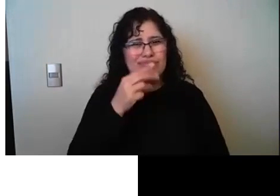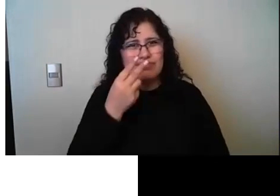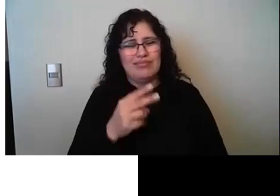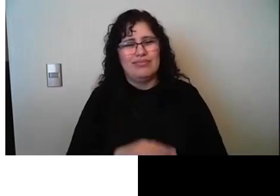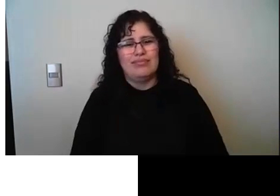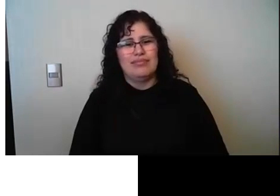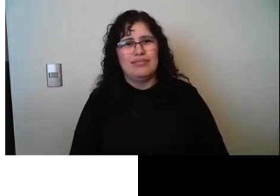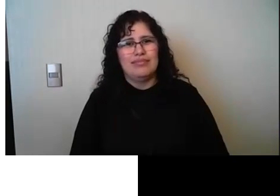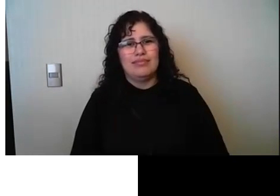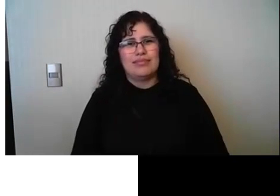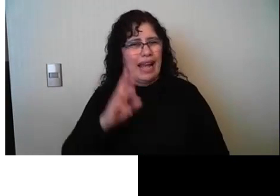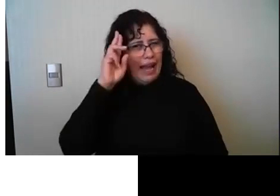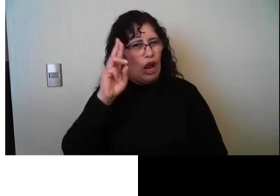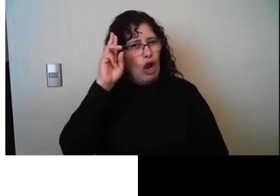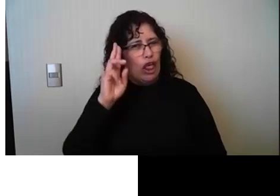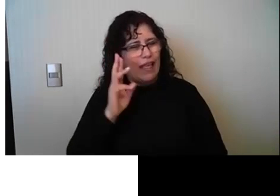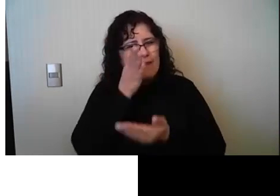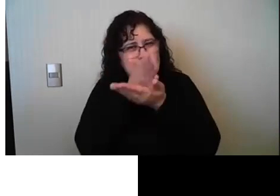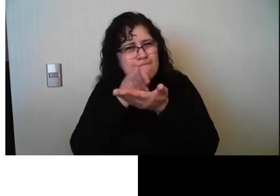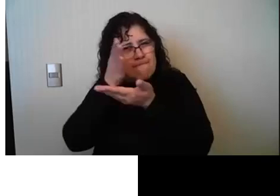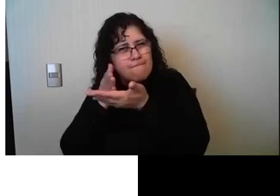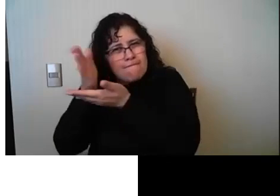vale recordar nuestro tálamo,